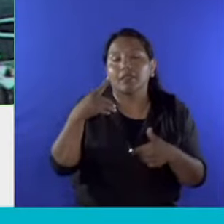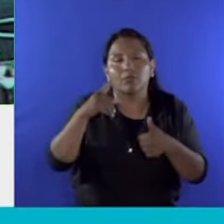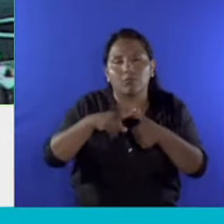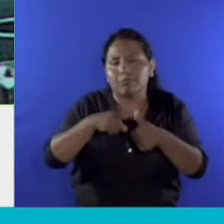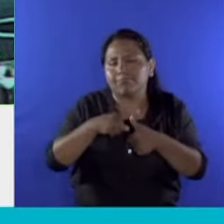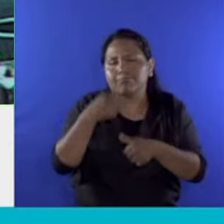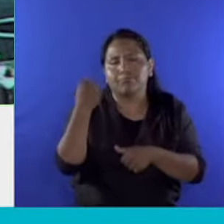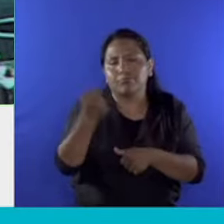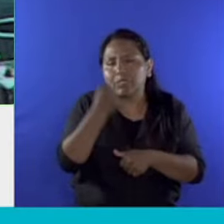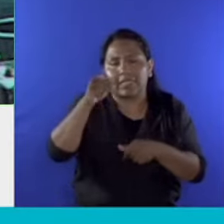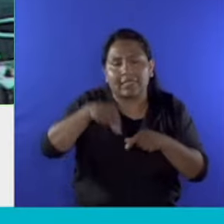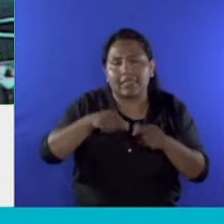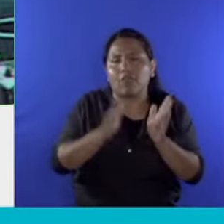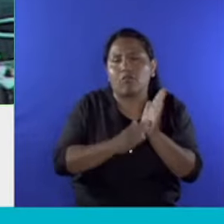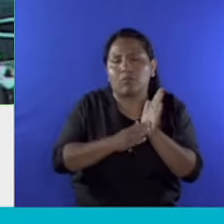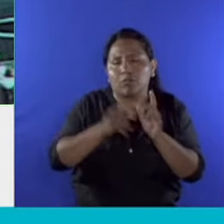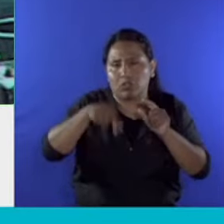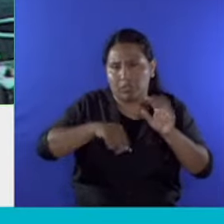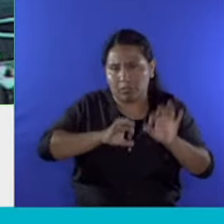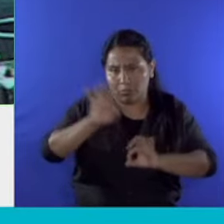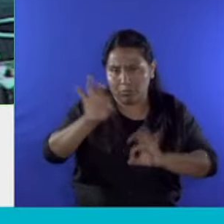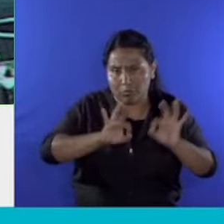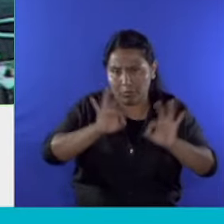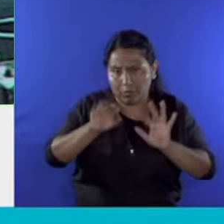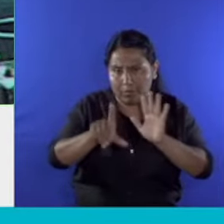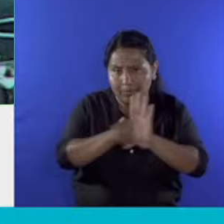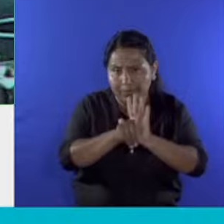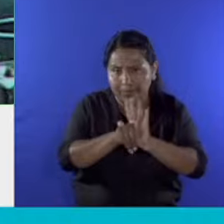al fundamento del proyecto de ley,